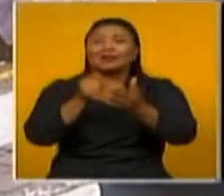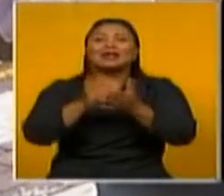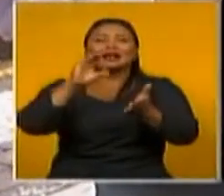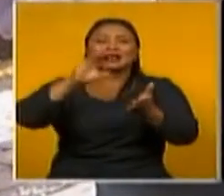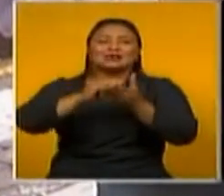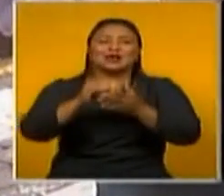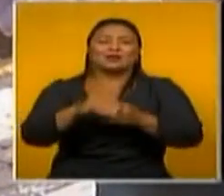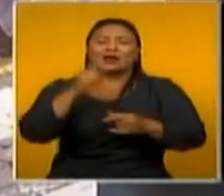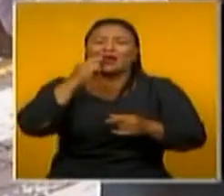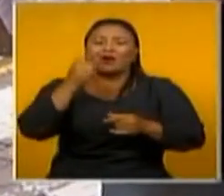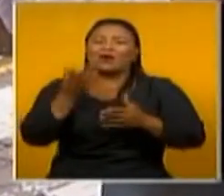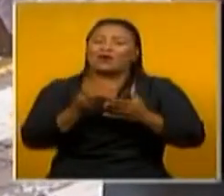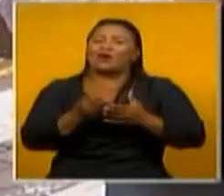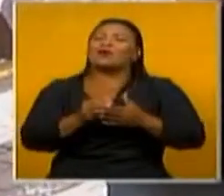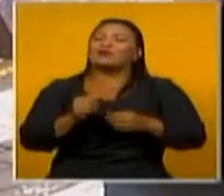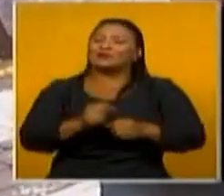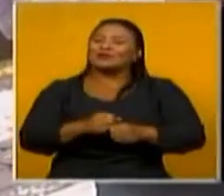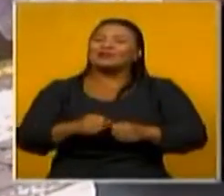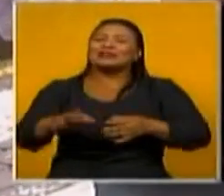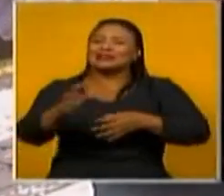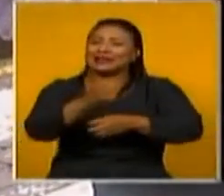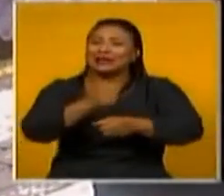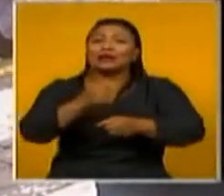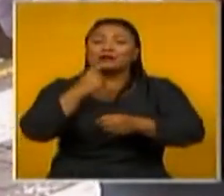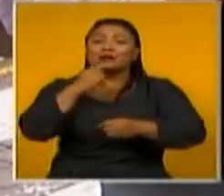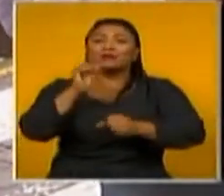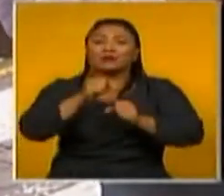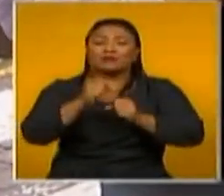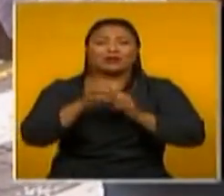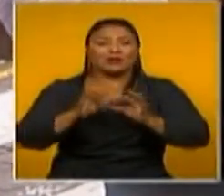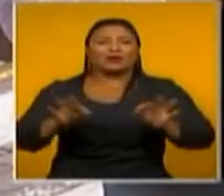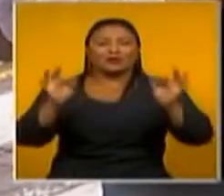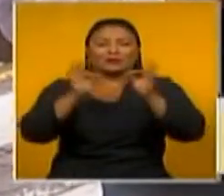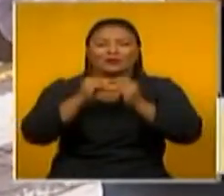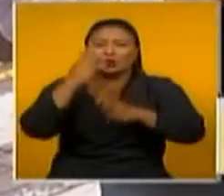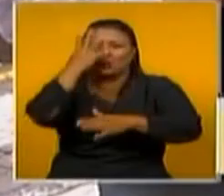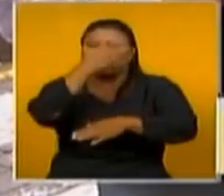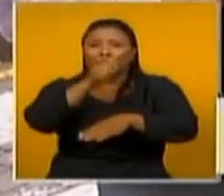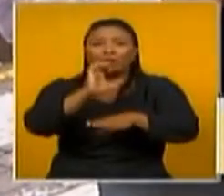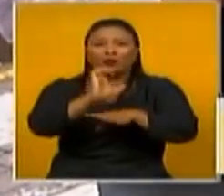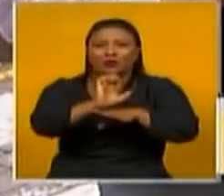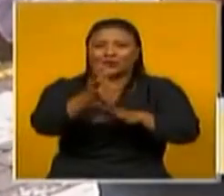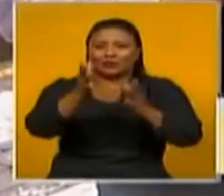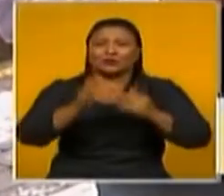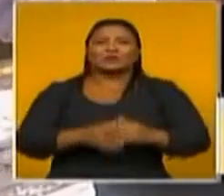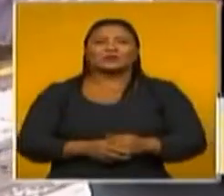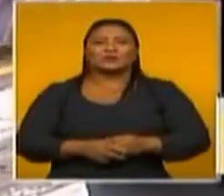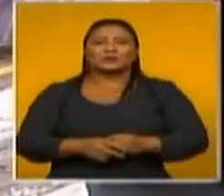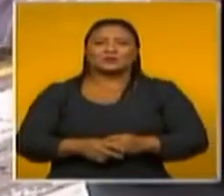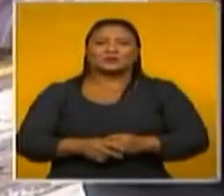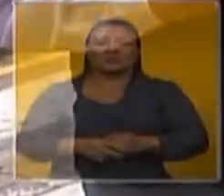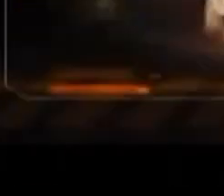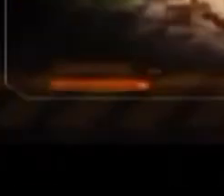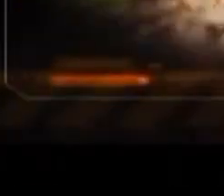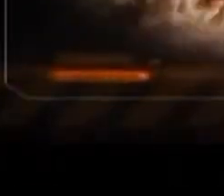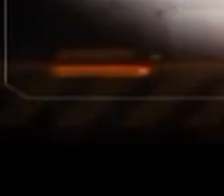oro y el café, un patrimonio cultural de nuestro mágico Ecuador. Cristian Arias, Noticiero 1.